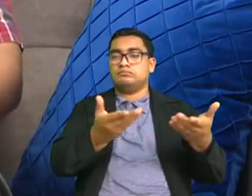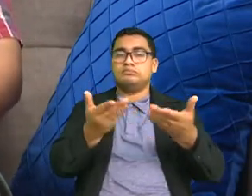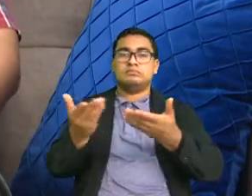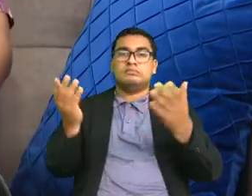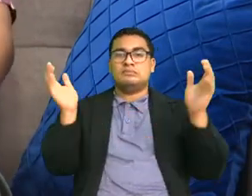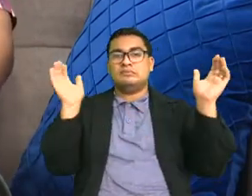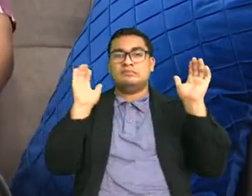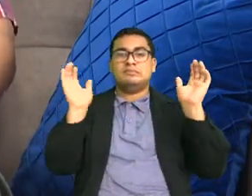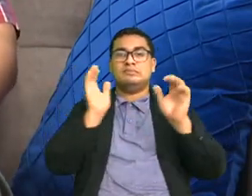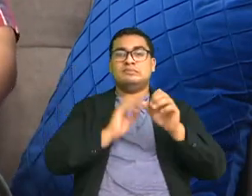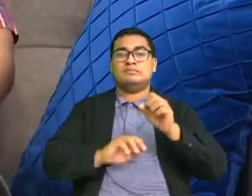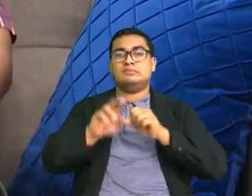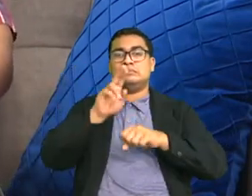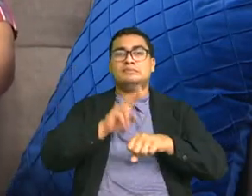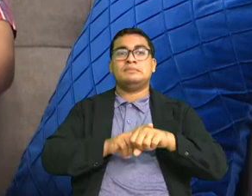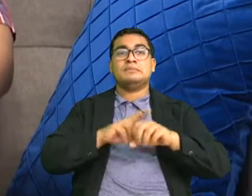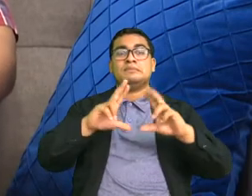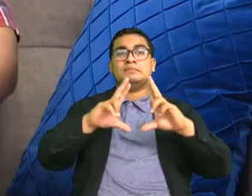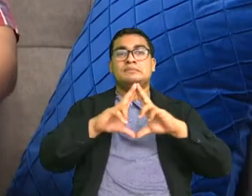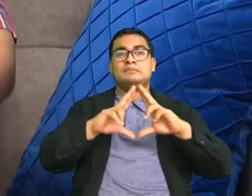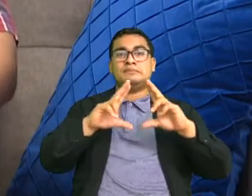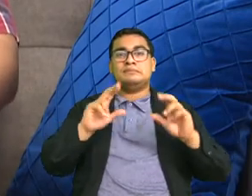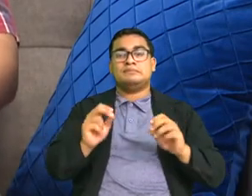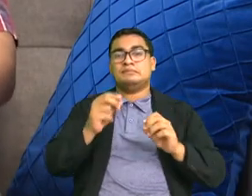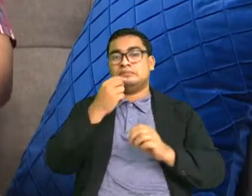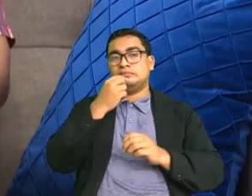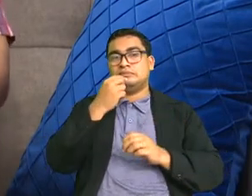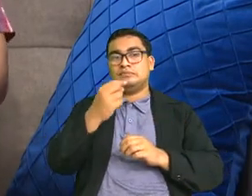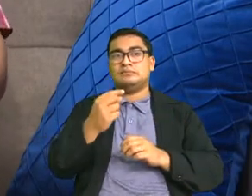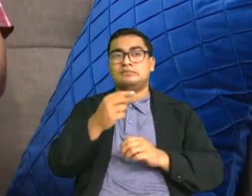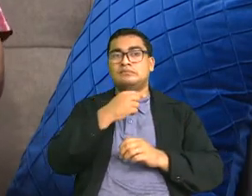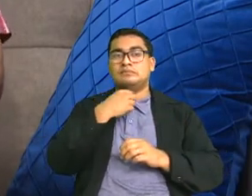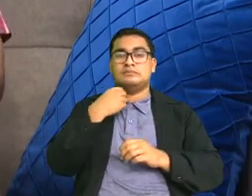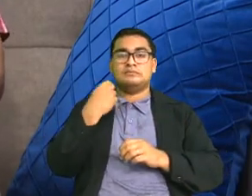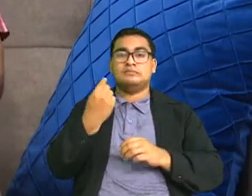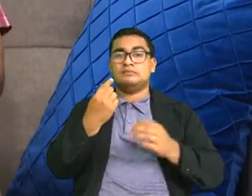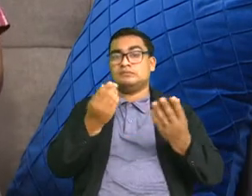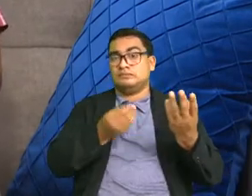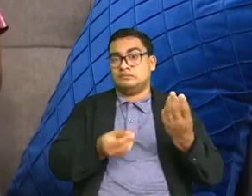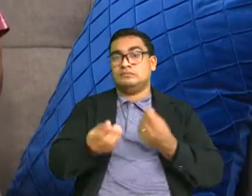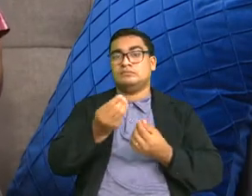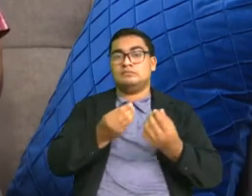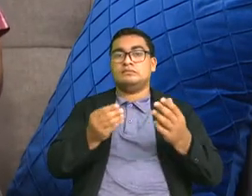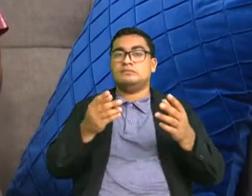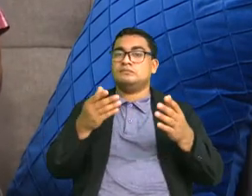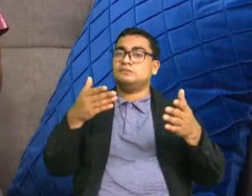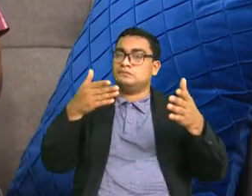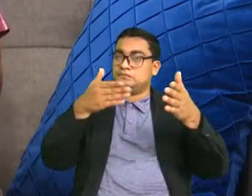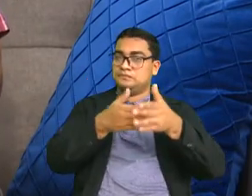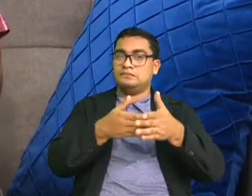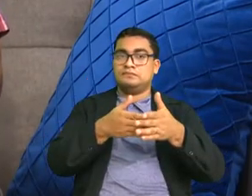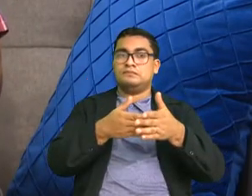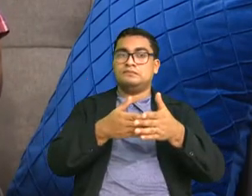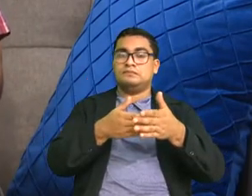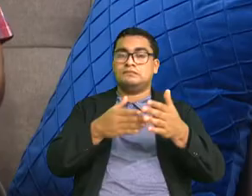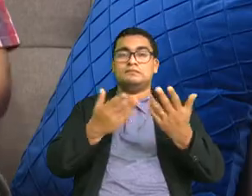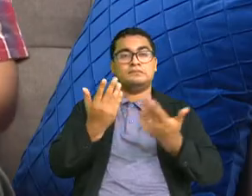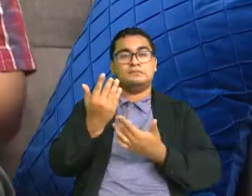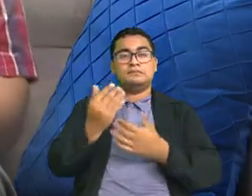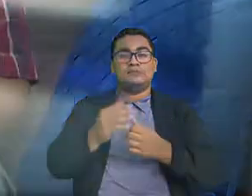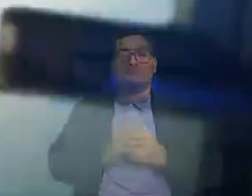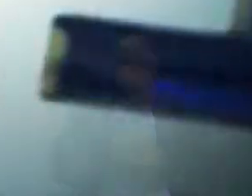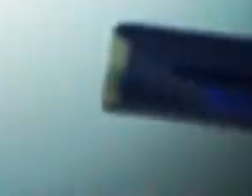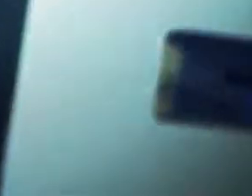nacionales y obviamente también se exporta es parte de la realidad de nuestra economía tenemos que hacer una breve pausa y nosotros ya